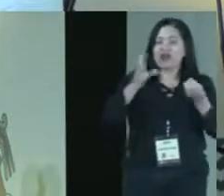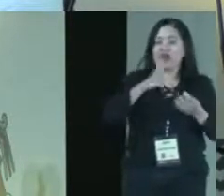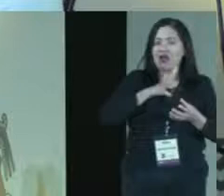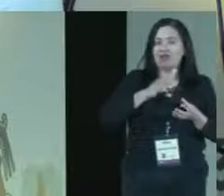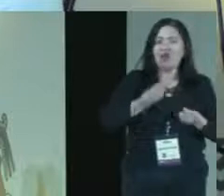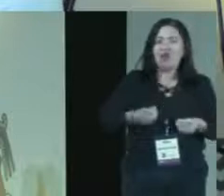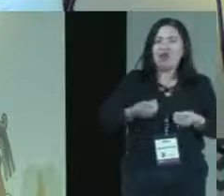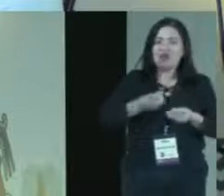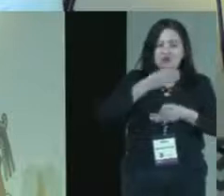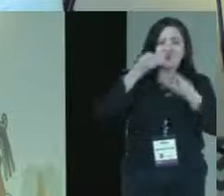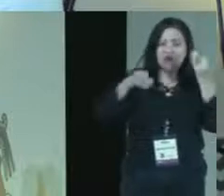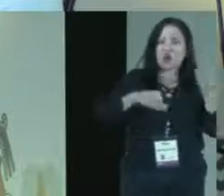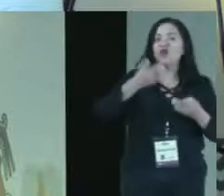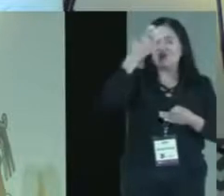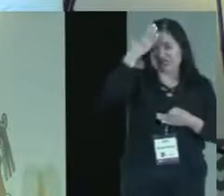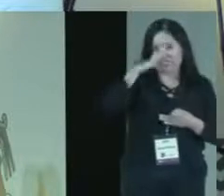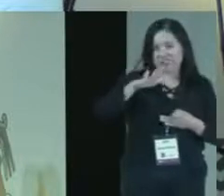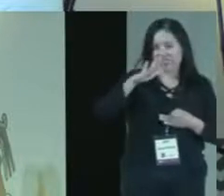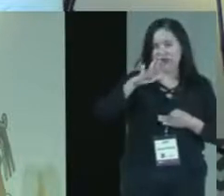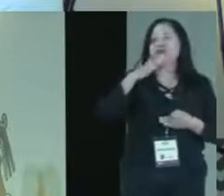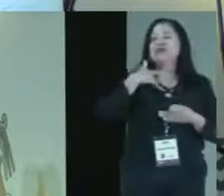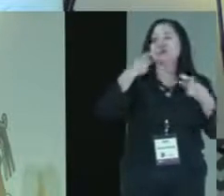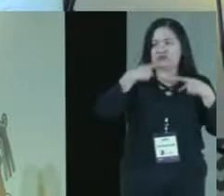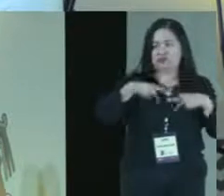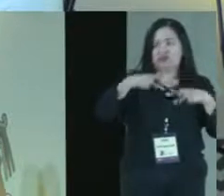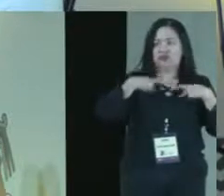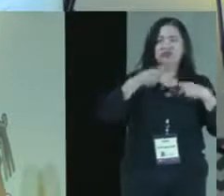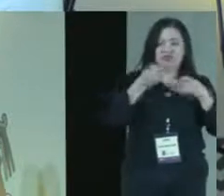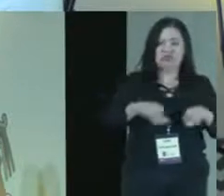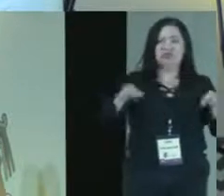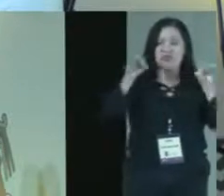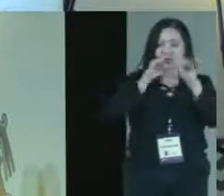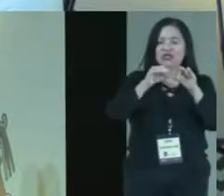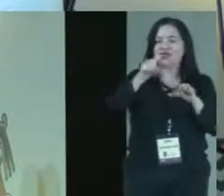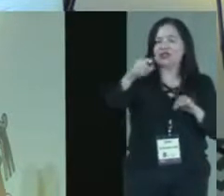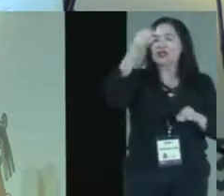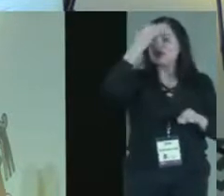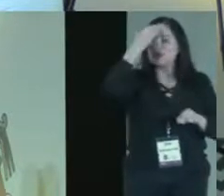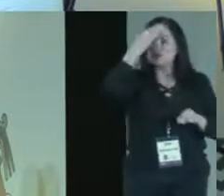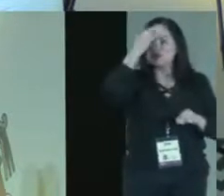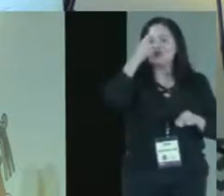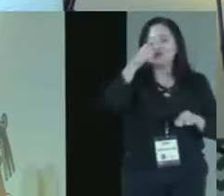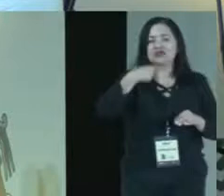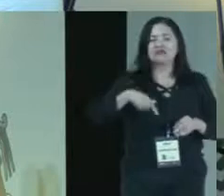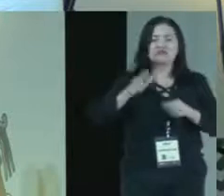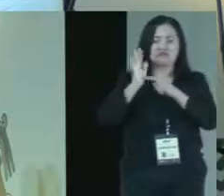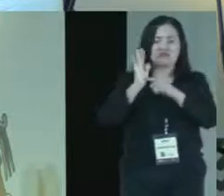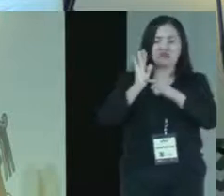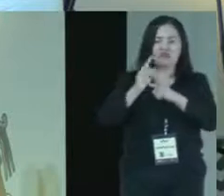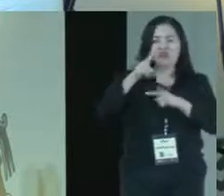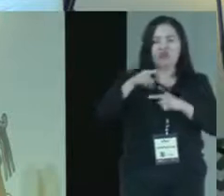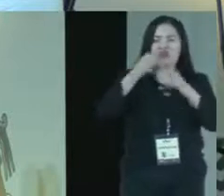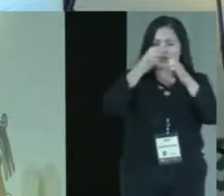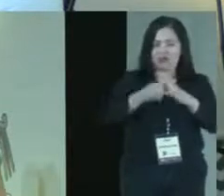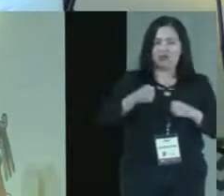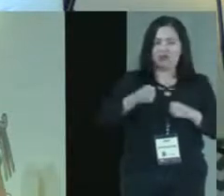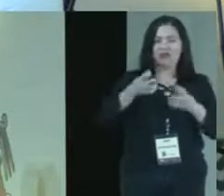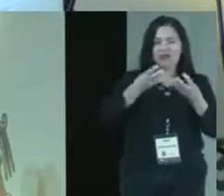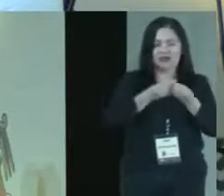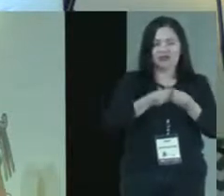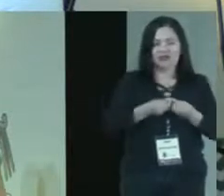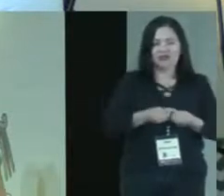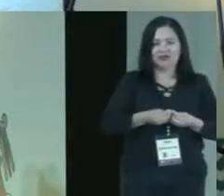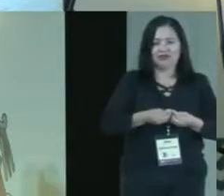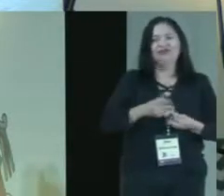que, conocedores, los que importan, los que sienten y tienen un compromiso con lo que aquí estamos hablando. Así que esto